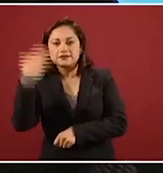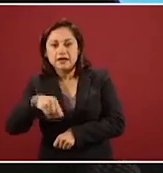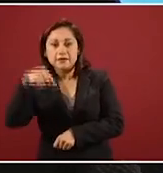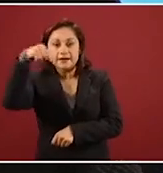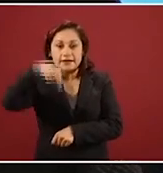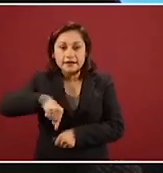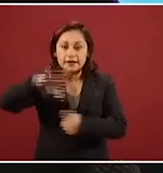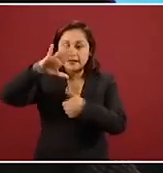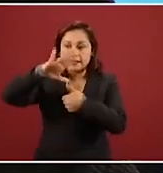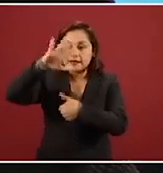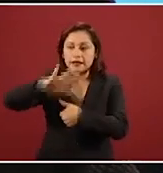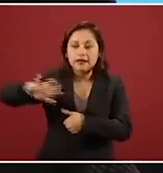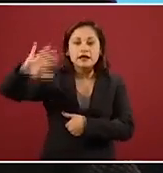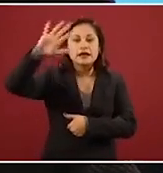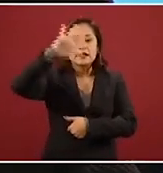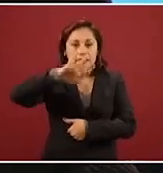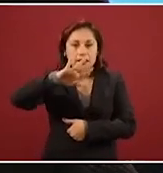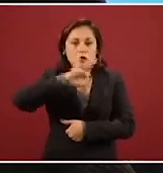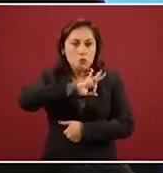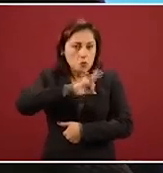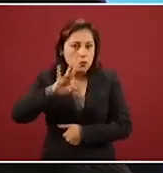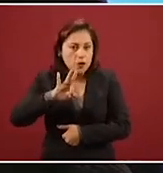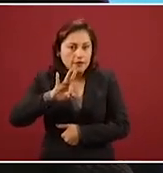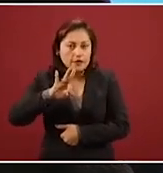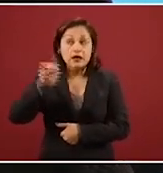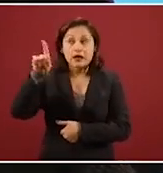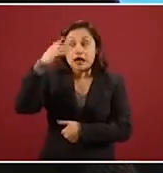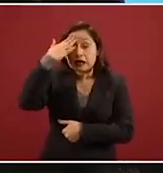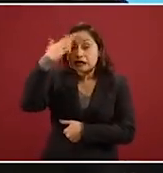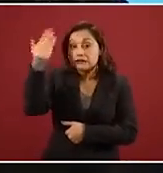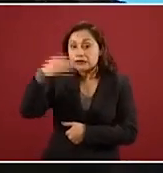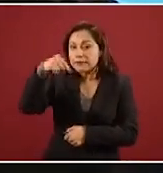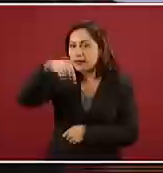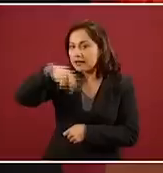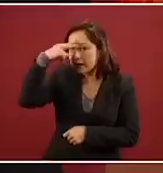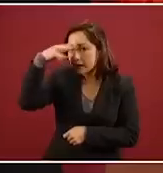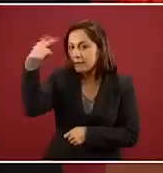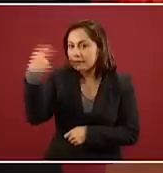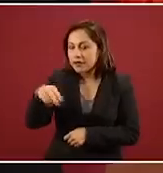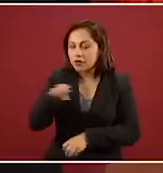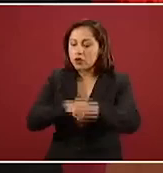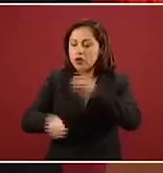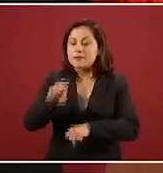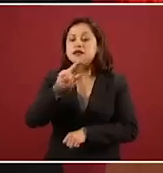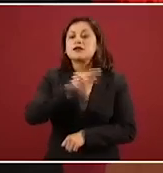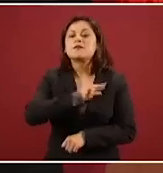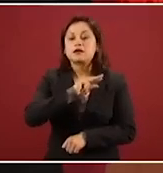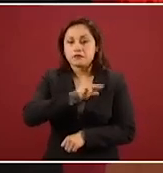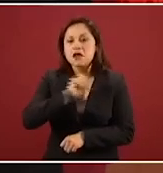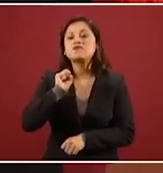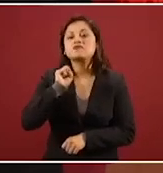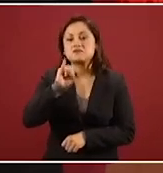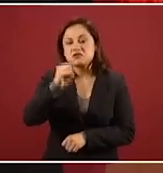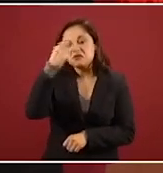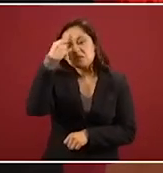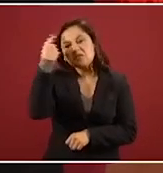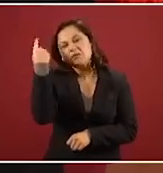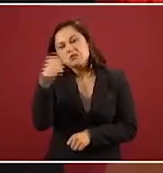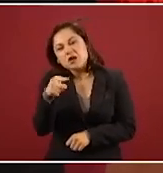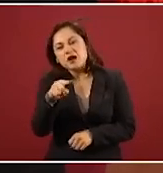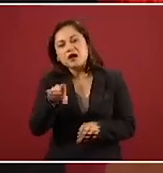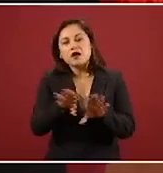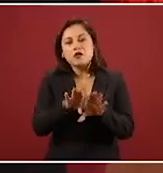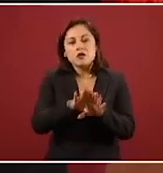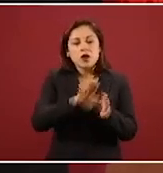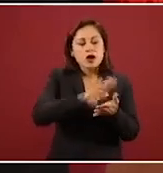México trabajaremos con el sector privado para cumplir con los periodos de transición, para